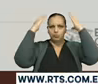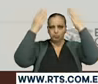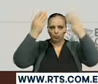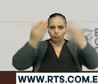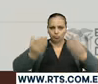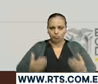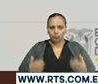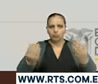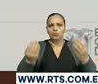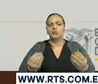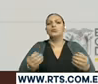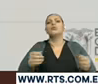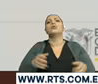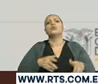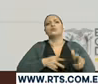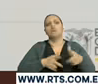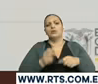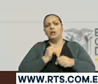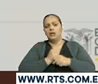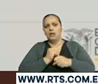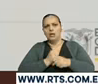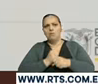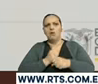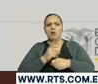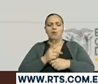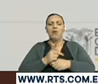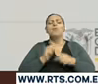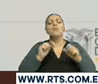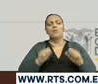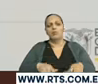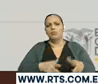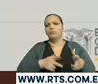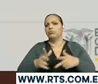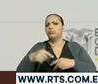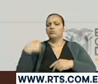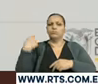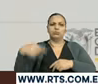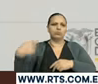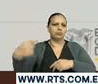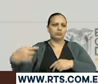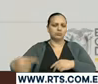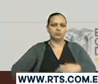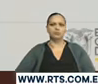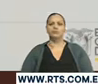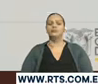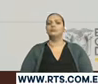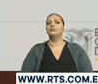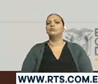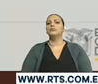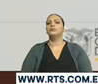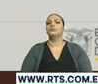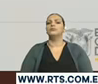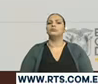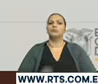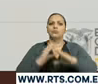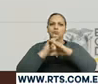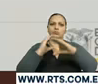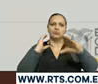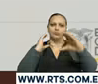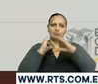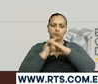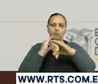restricción de placas. Transporte urbano al 50% de su capacidad. Transporte interparroquial sí está